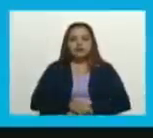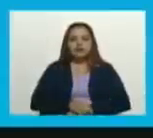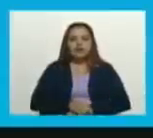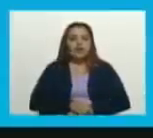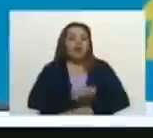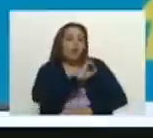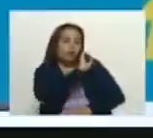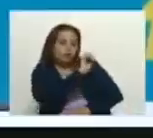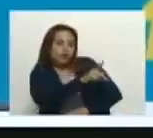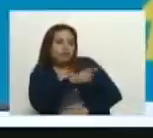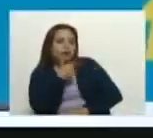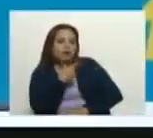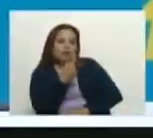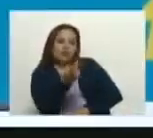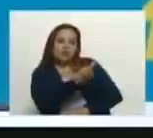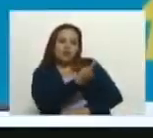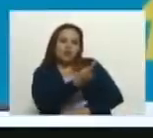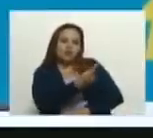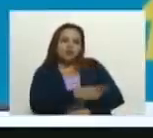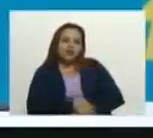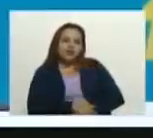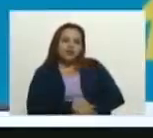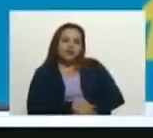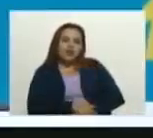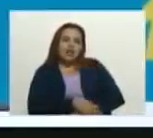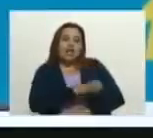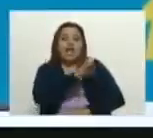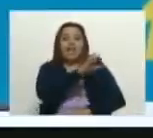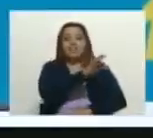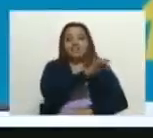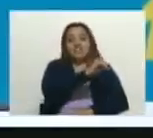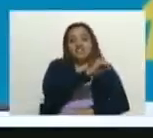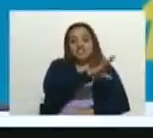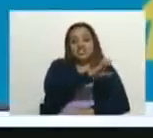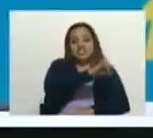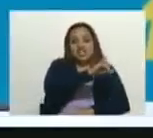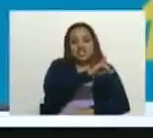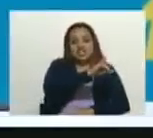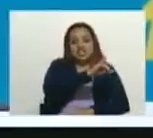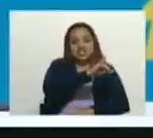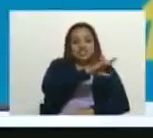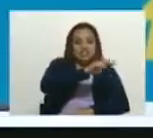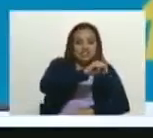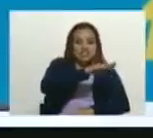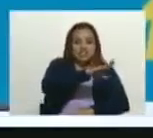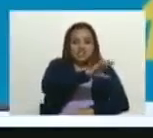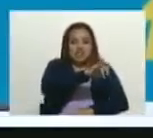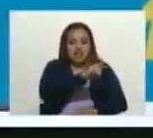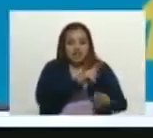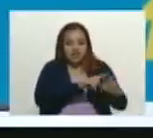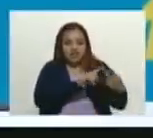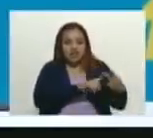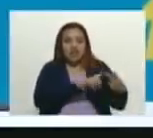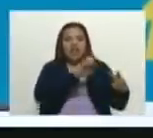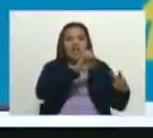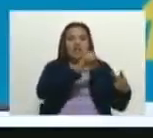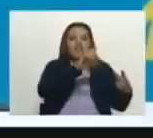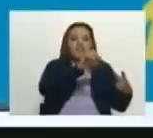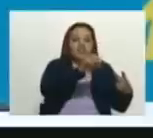Correcto, me gustan esos dos conceptos, eficiencia y eficacia del buen gobierno, porque como dices